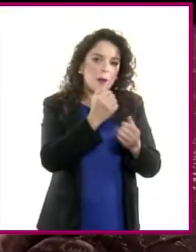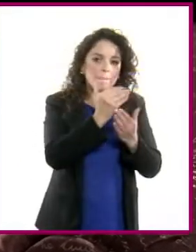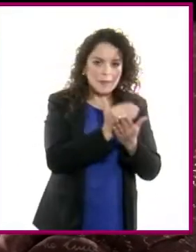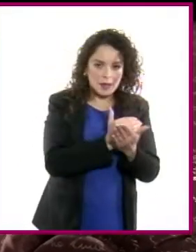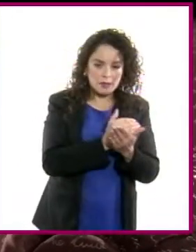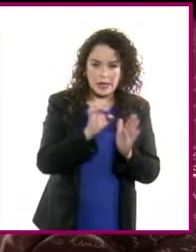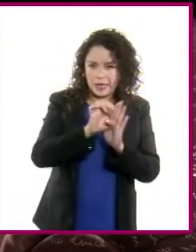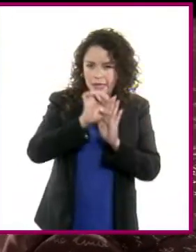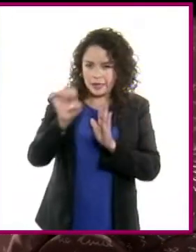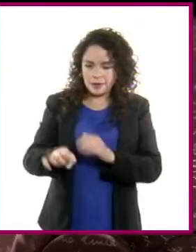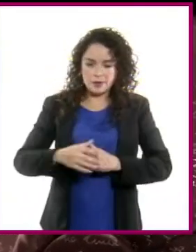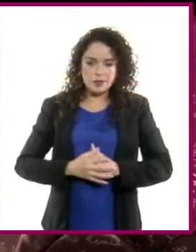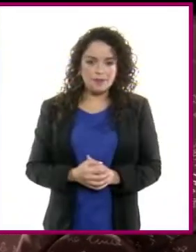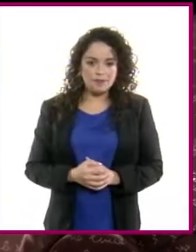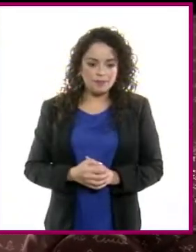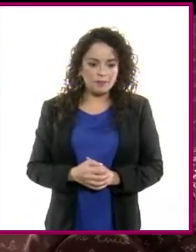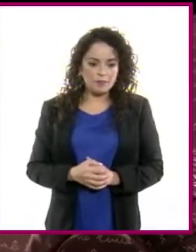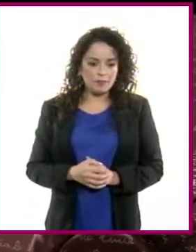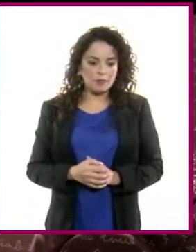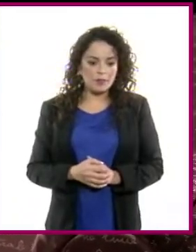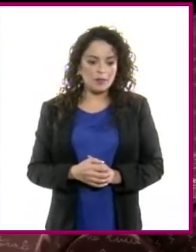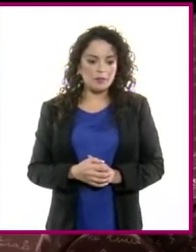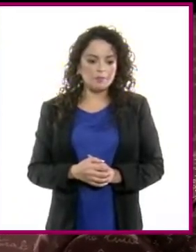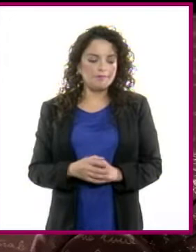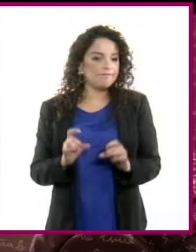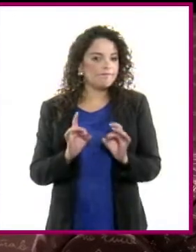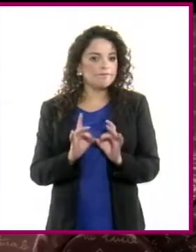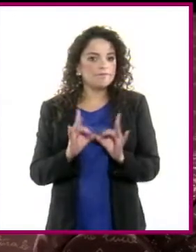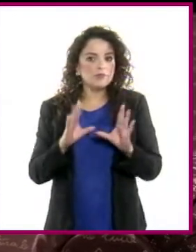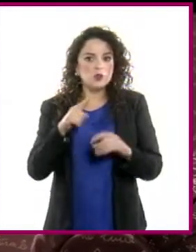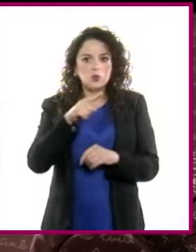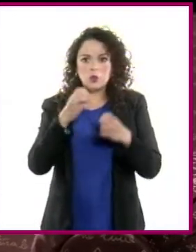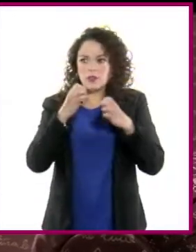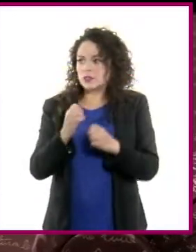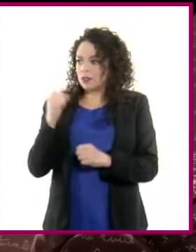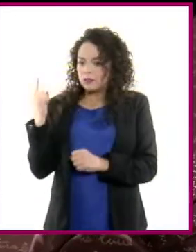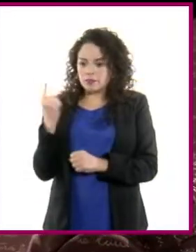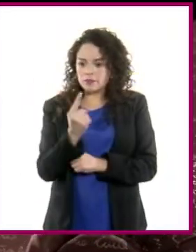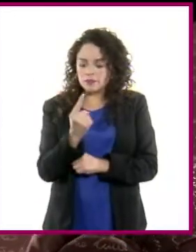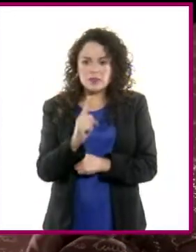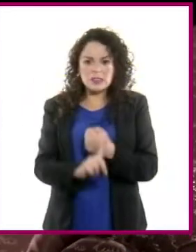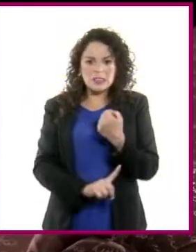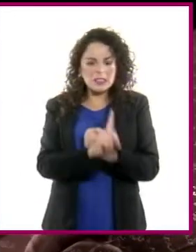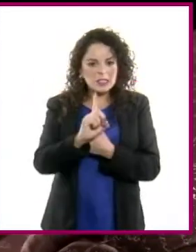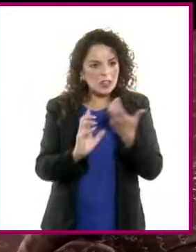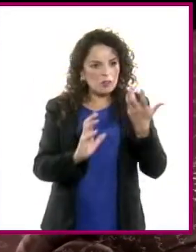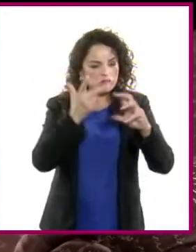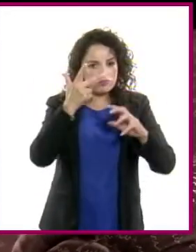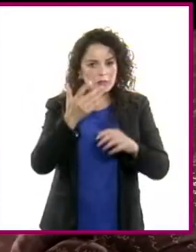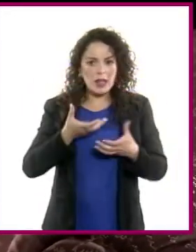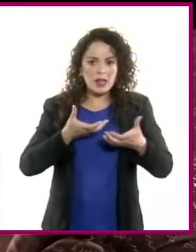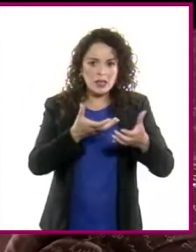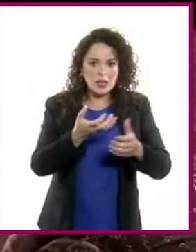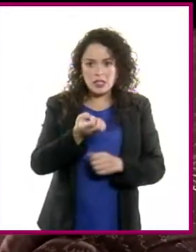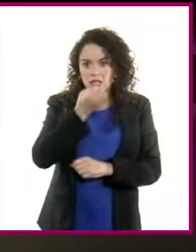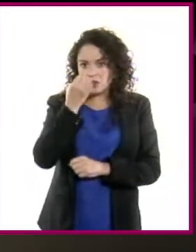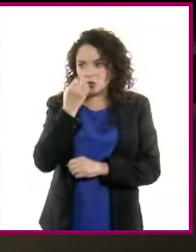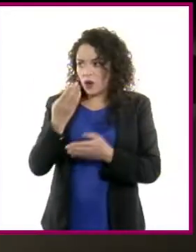veces no te has encontrado en medio de una situación violenta, ya sea en casa, en la calle, en la escuela o en el transporte